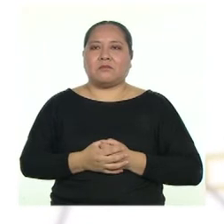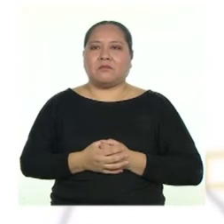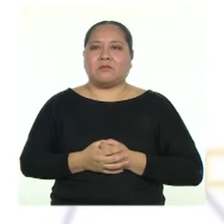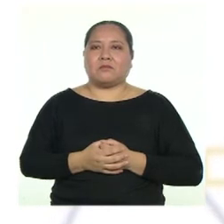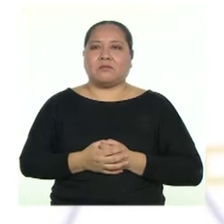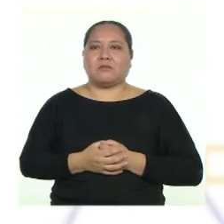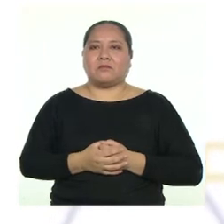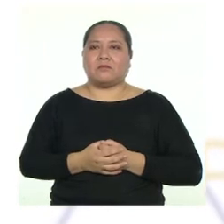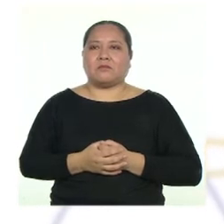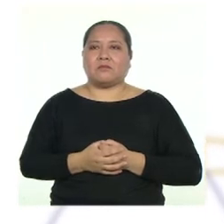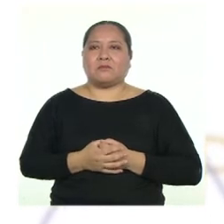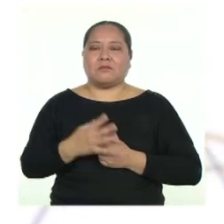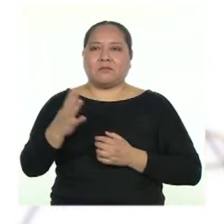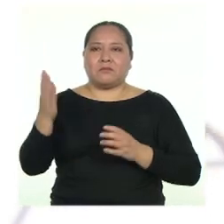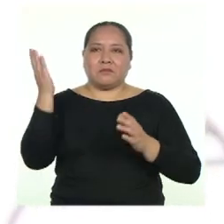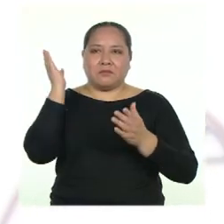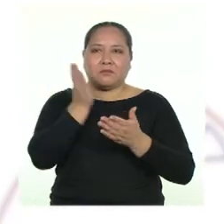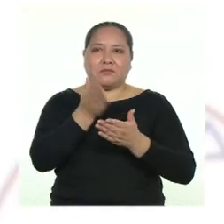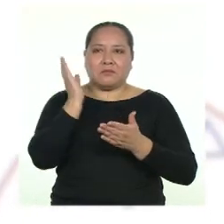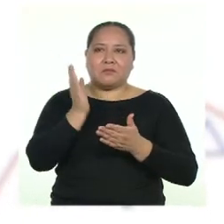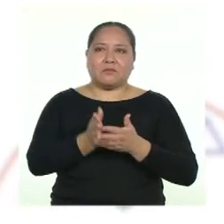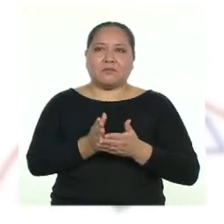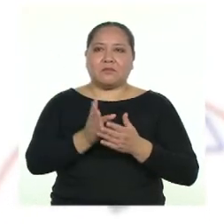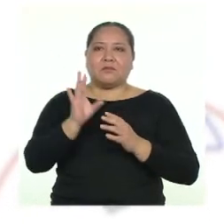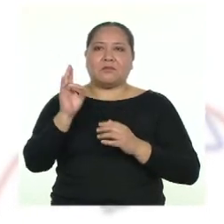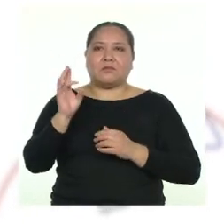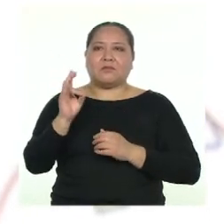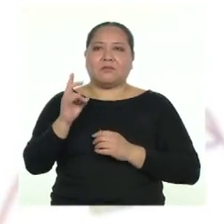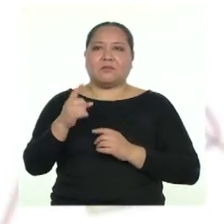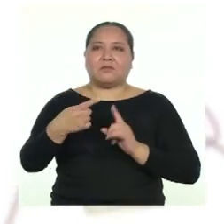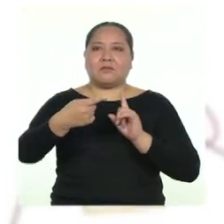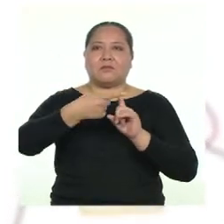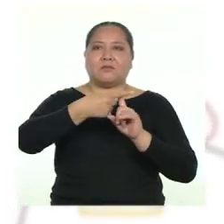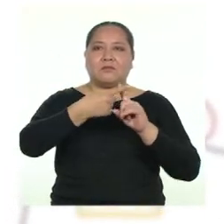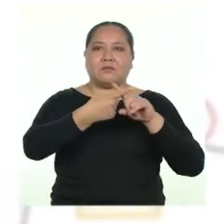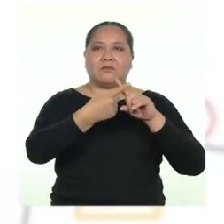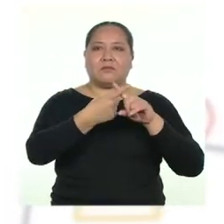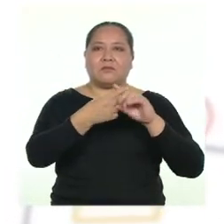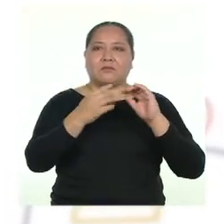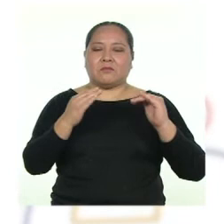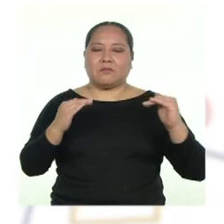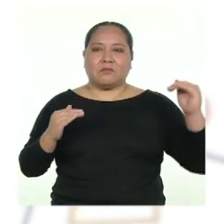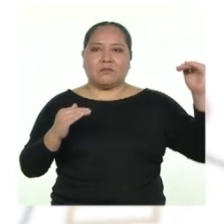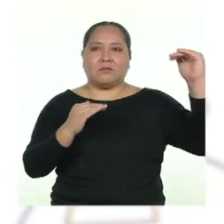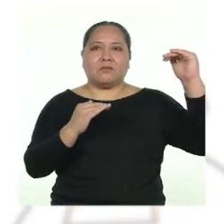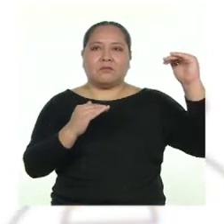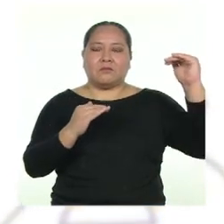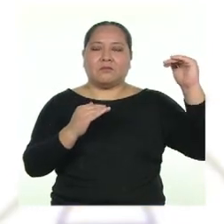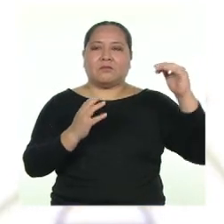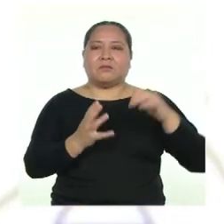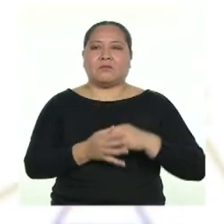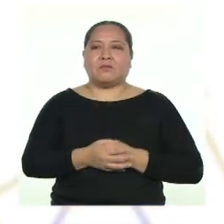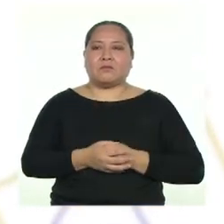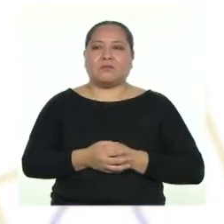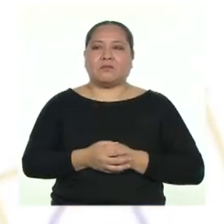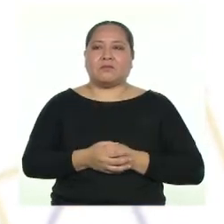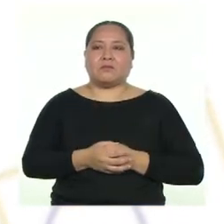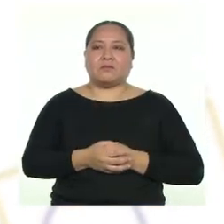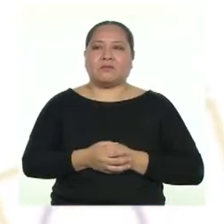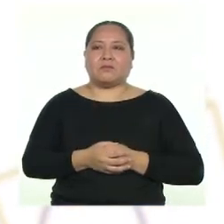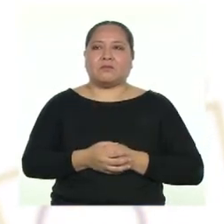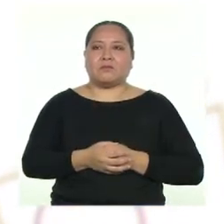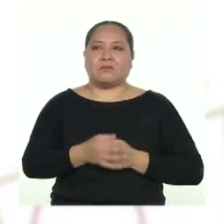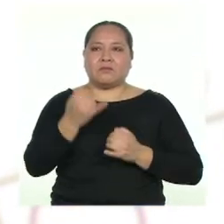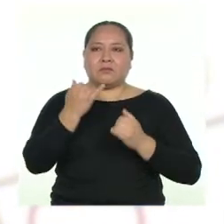385. Para cancelar el denominador 7, voy a multiplicar ambos miembros de la ecuación por 7. Y